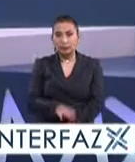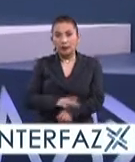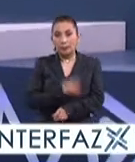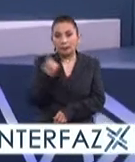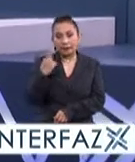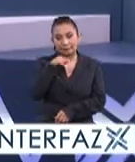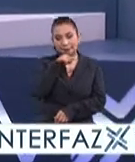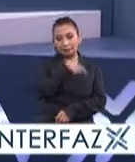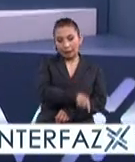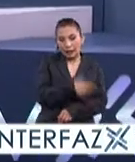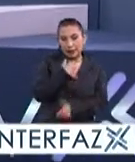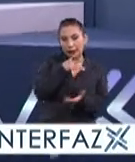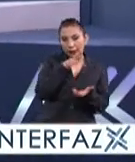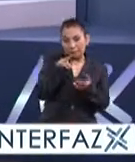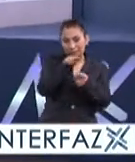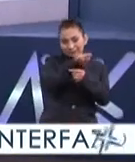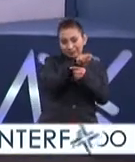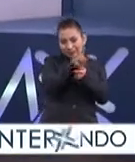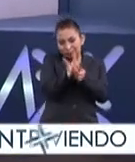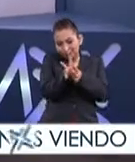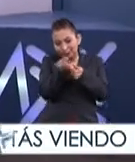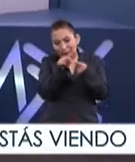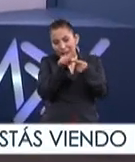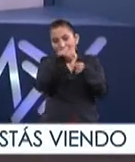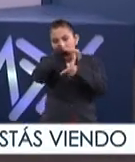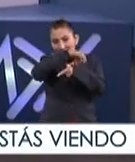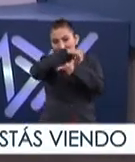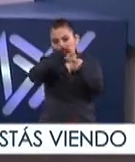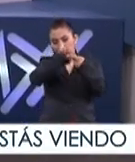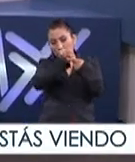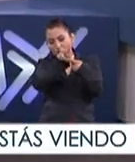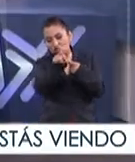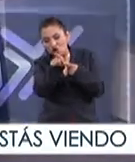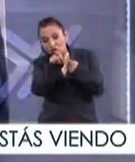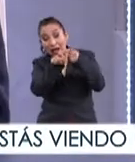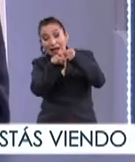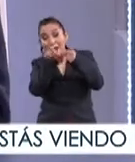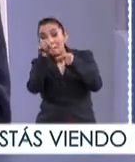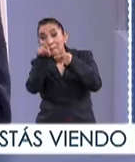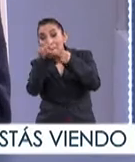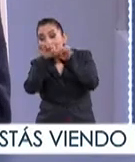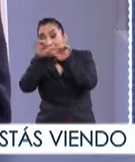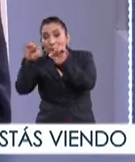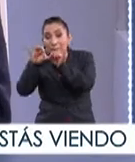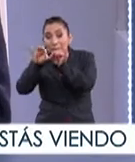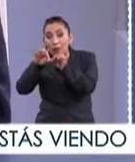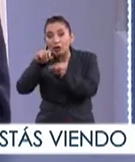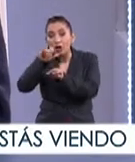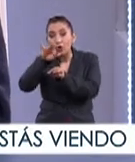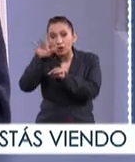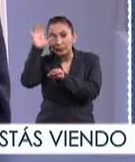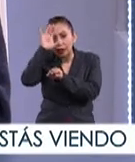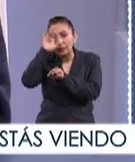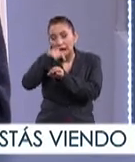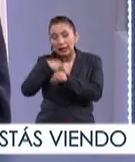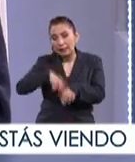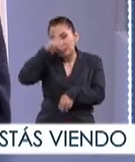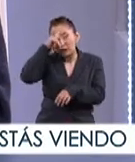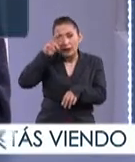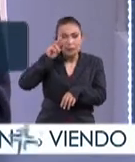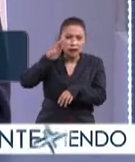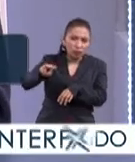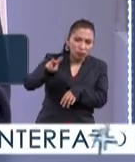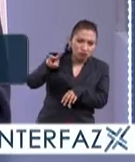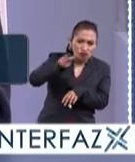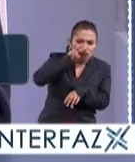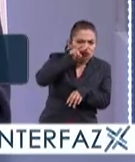es una rama de la medicina, así como lo dijo el doctor Daniel, en el que en nuestro país se ha visto